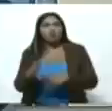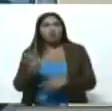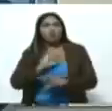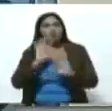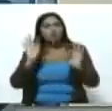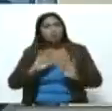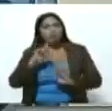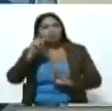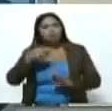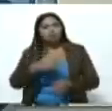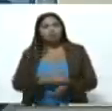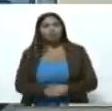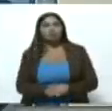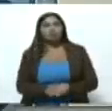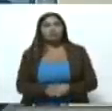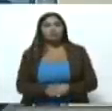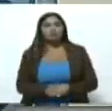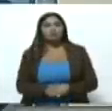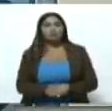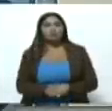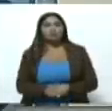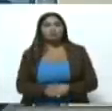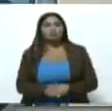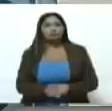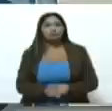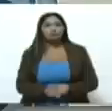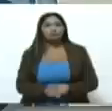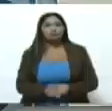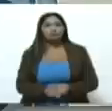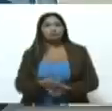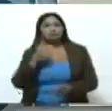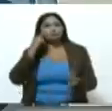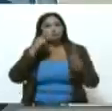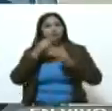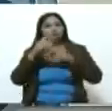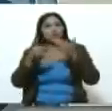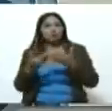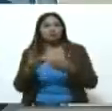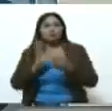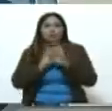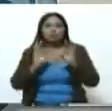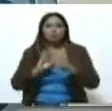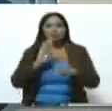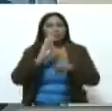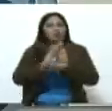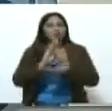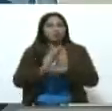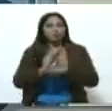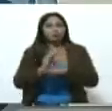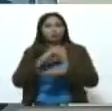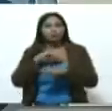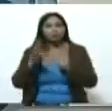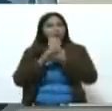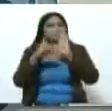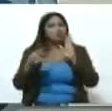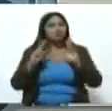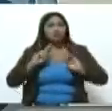obviamente ser objeto, como lo dije, de protección en sus derechos